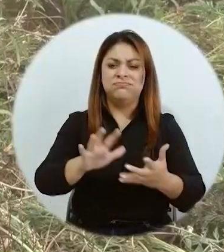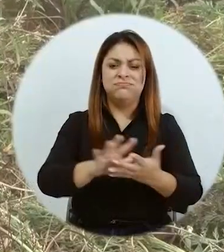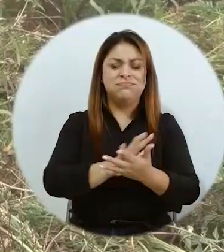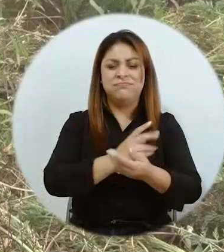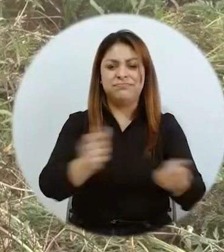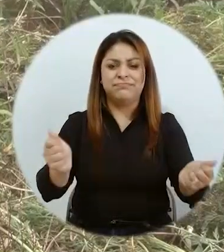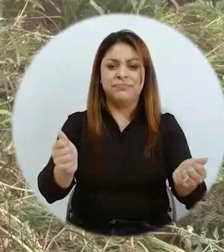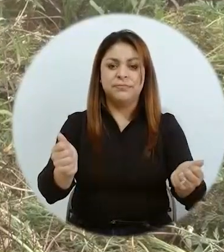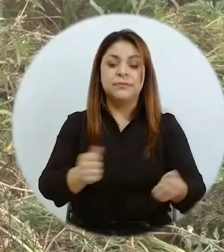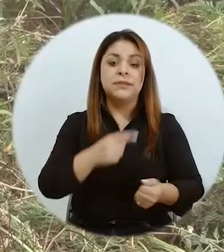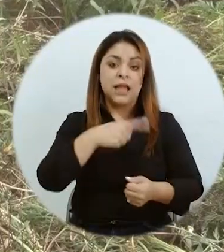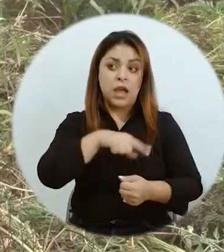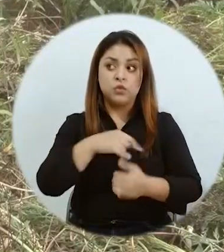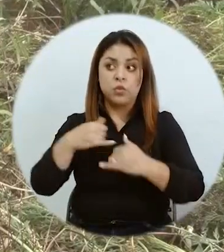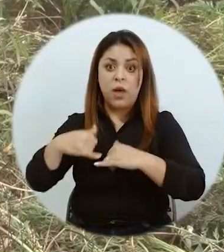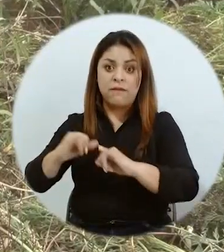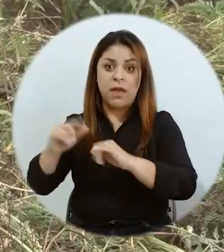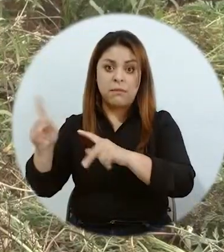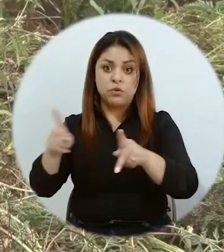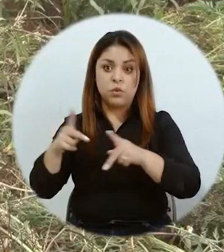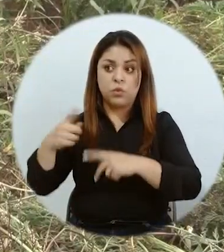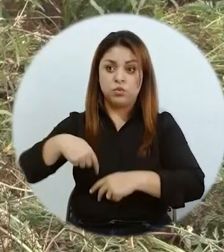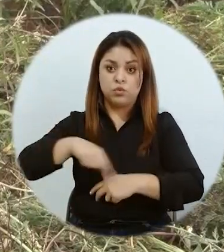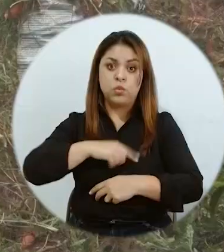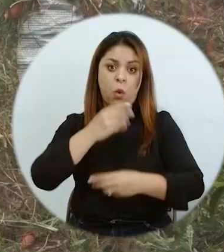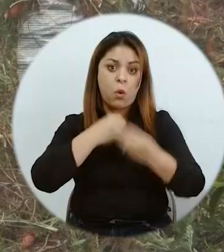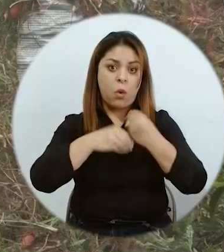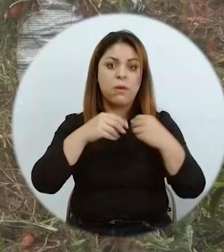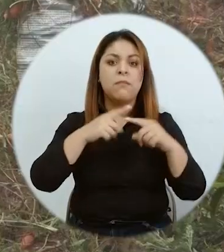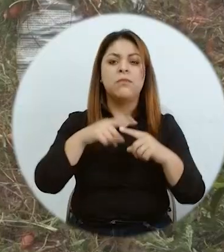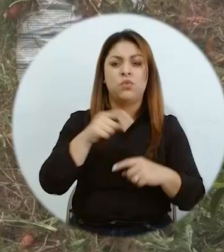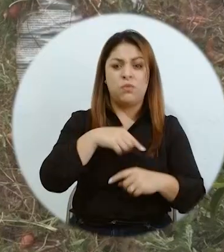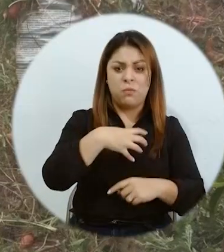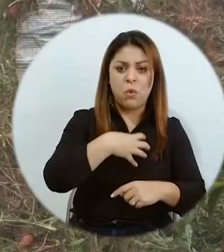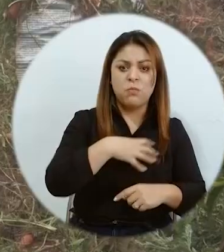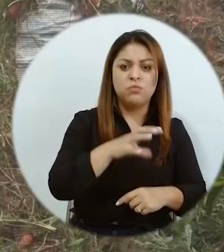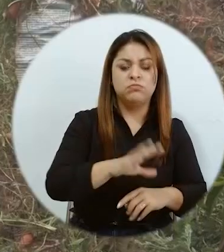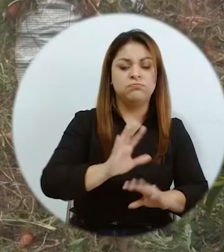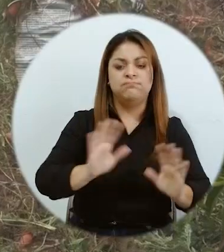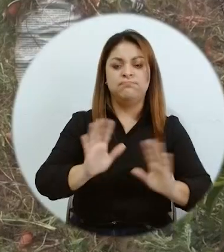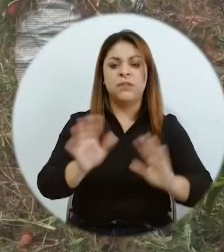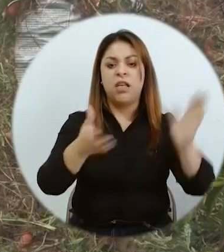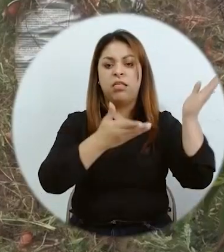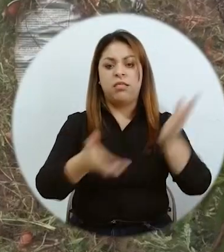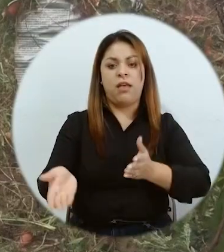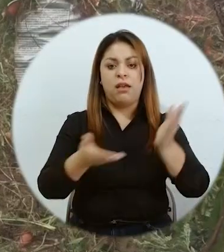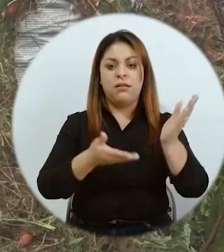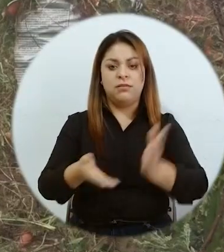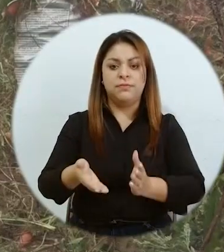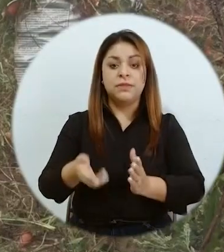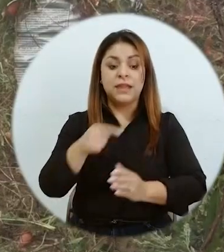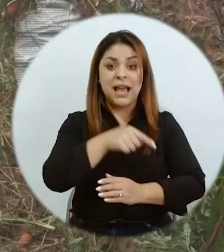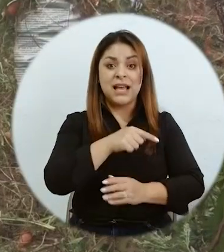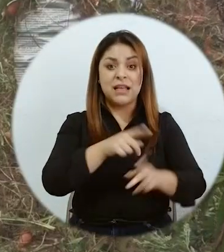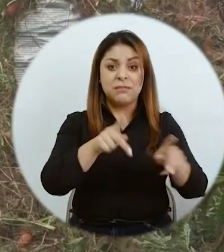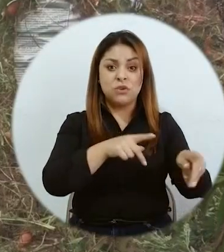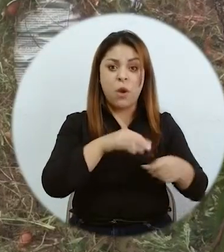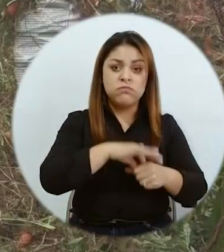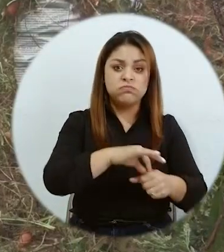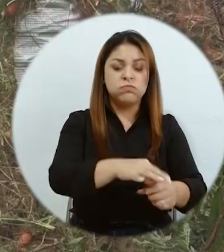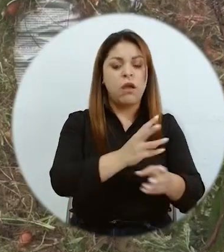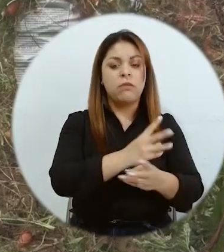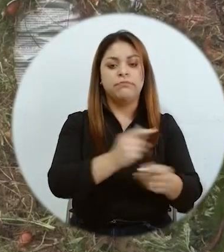población, pero que hoy en día se importan de otros países. Y ese sector del campesinado desapareció prácticamente por completo.